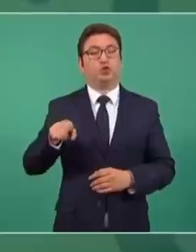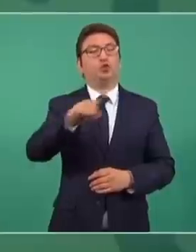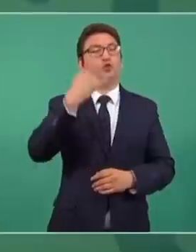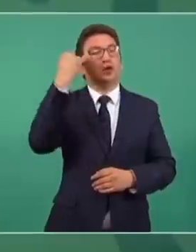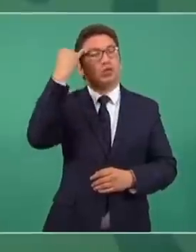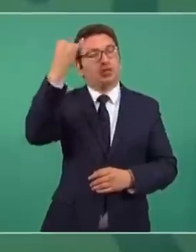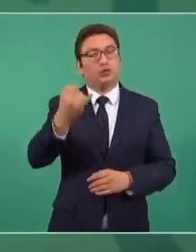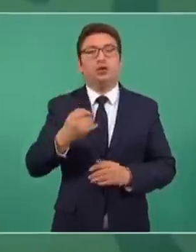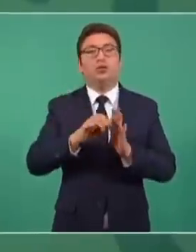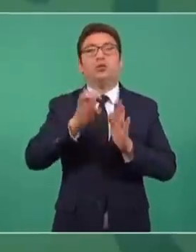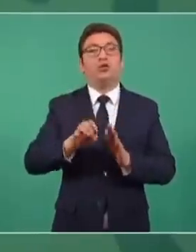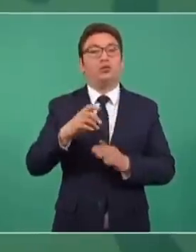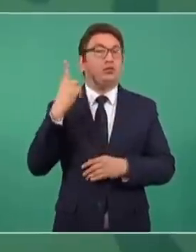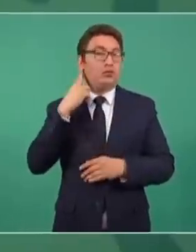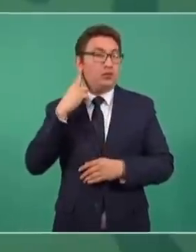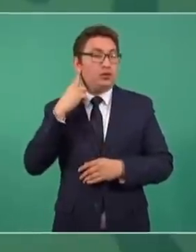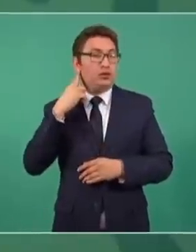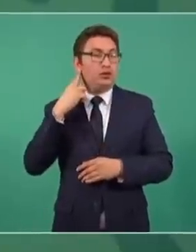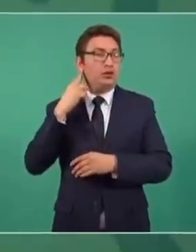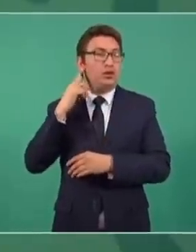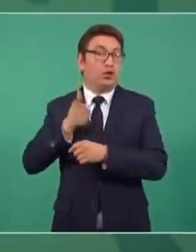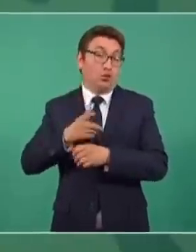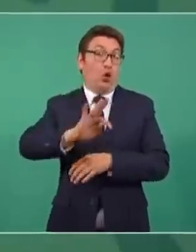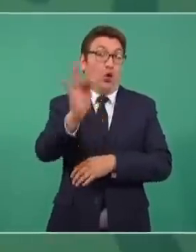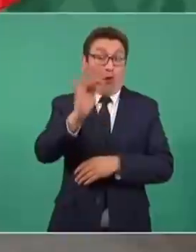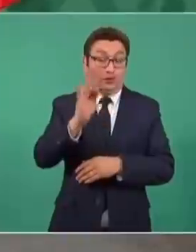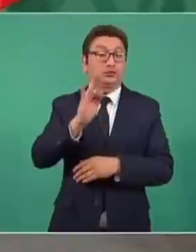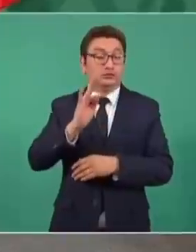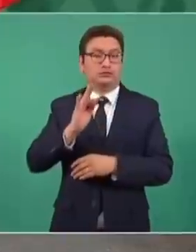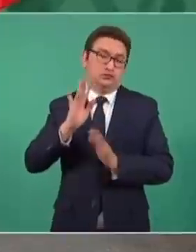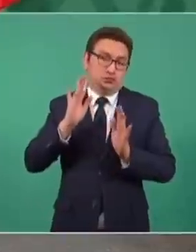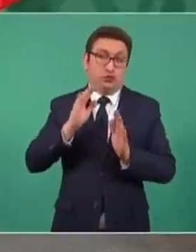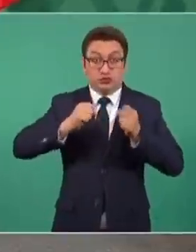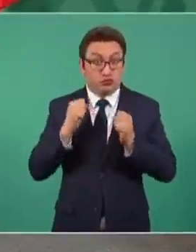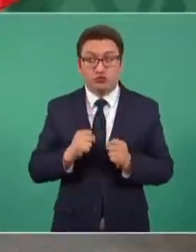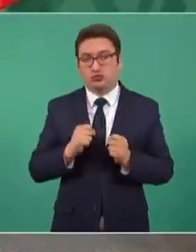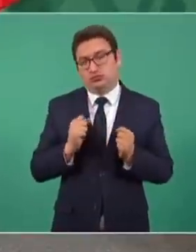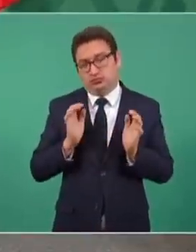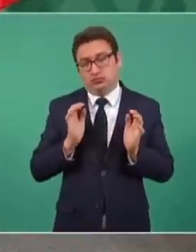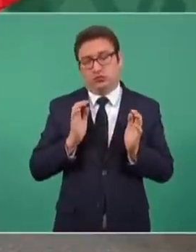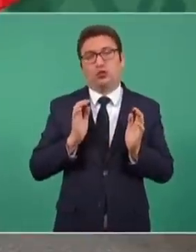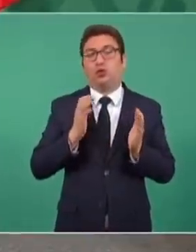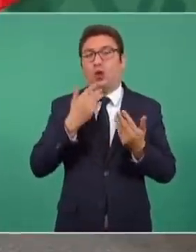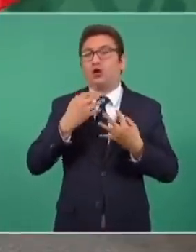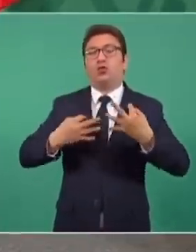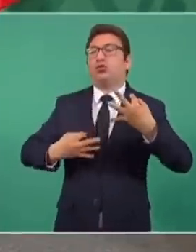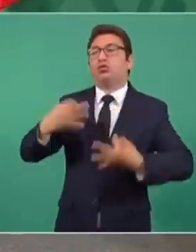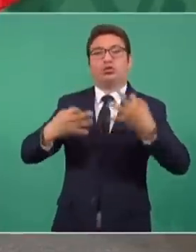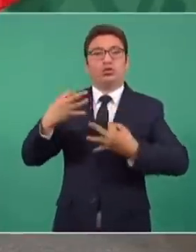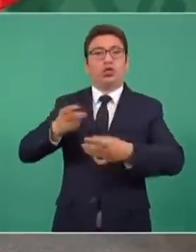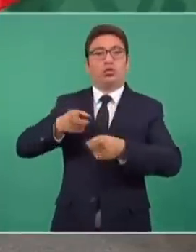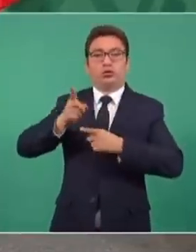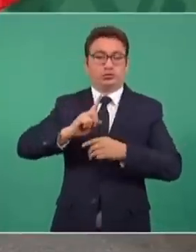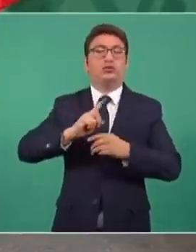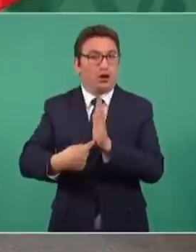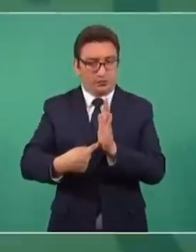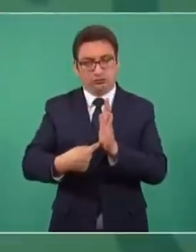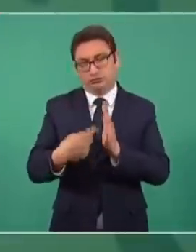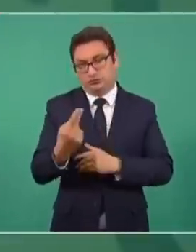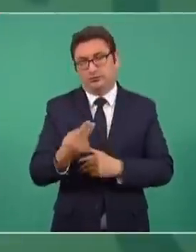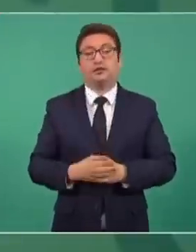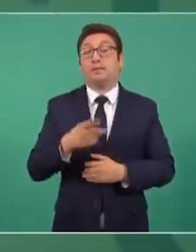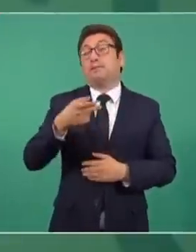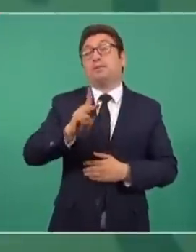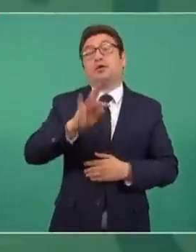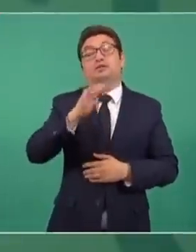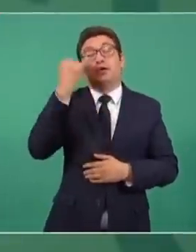imagínense si se sabe o se presume, porque nadie puede ser juzgado sin un proceso.